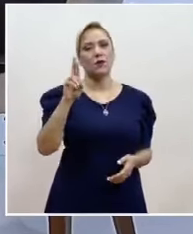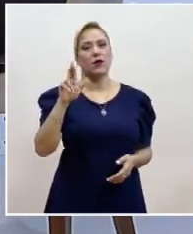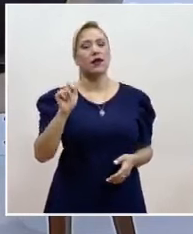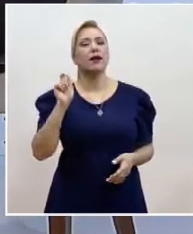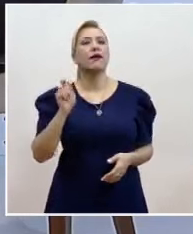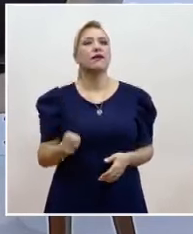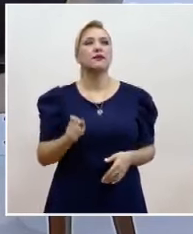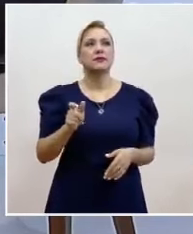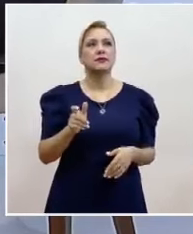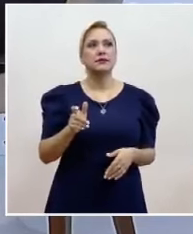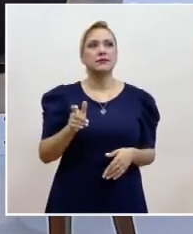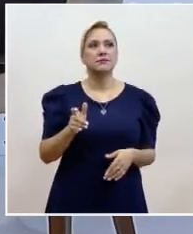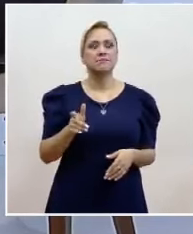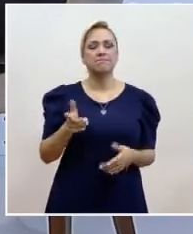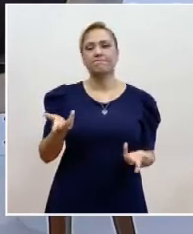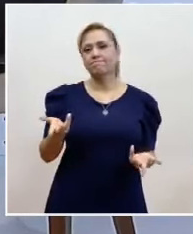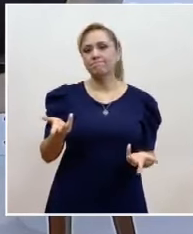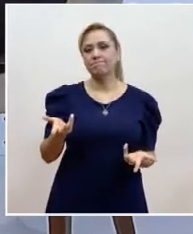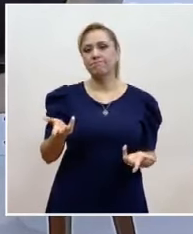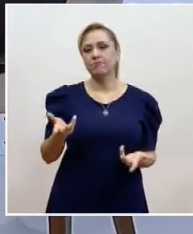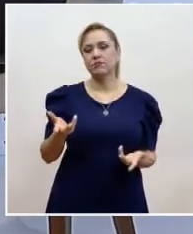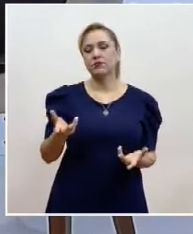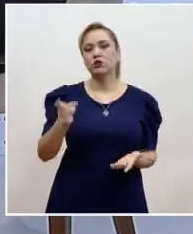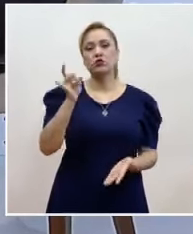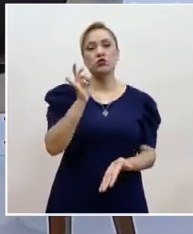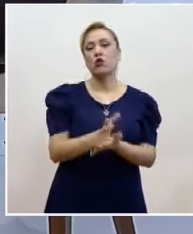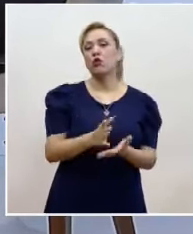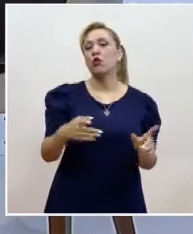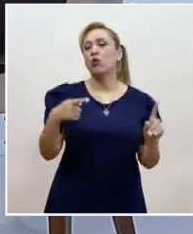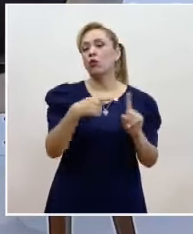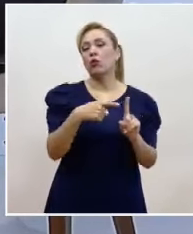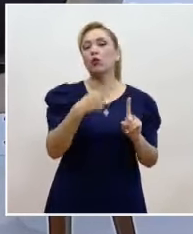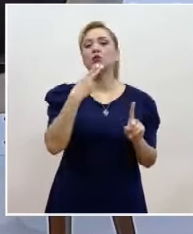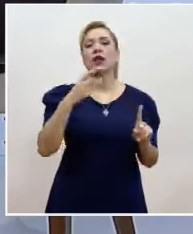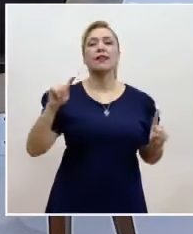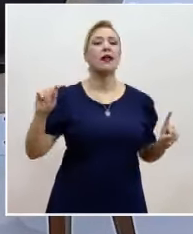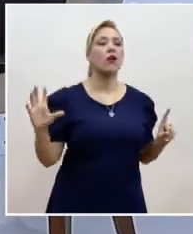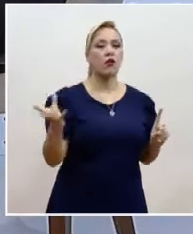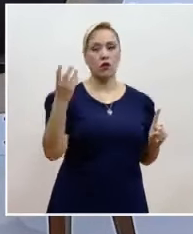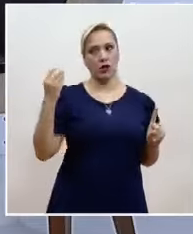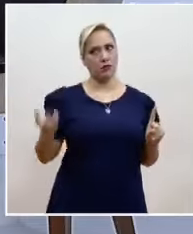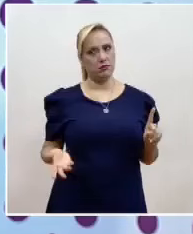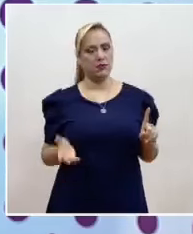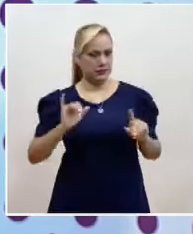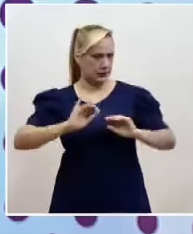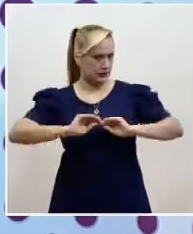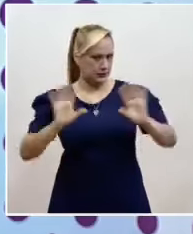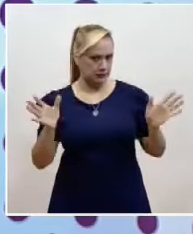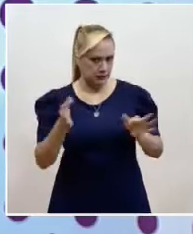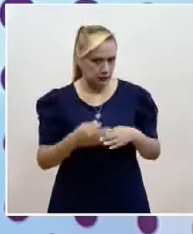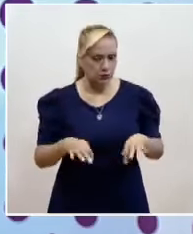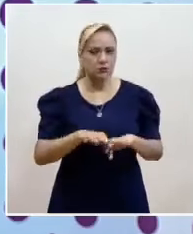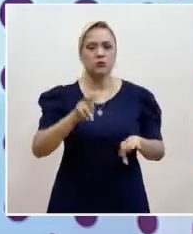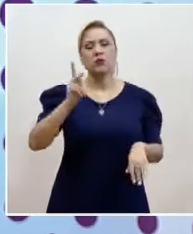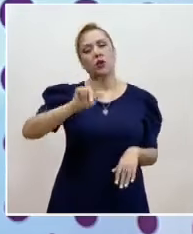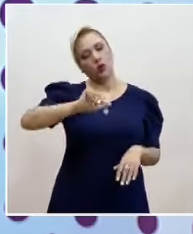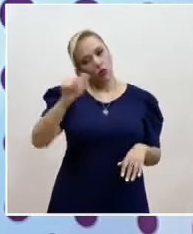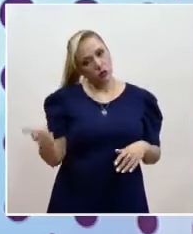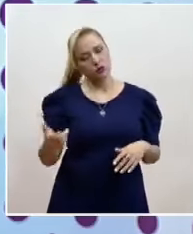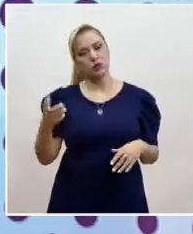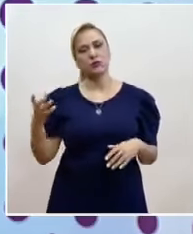involucra más allá de cosas que son solo utilizar tecnología, por supuesto es un elemento fundamental, pero otros elementos,